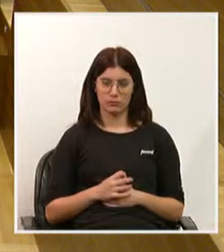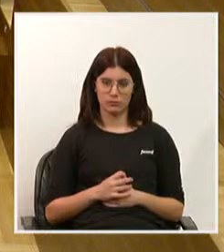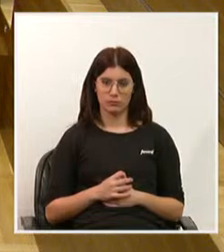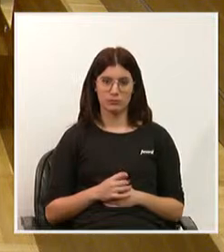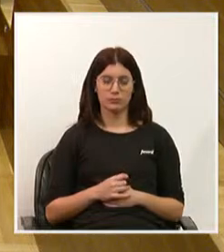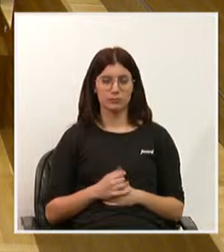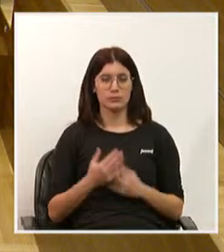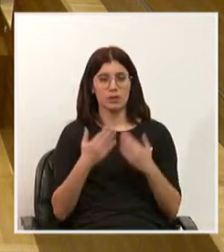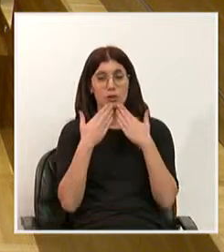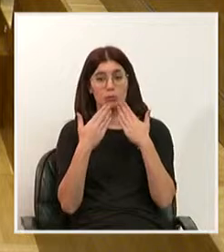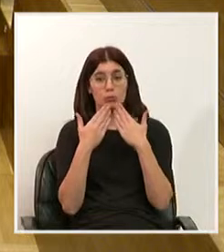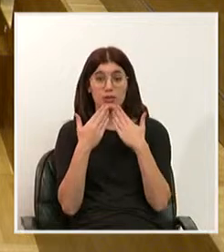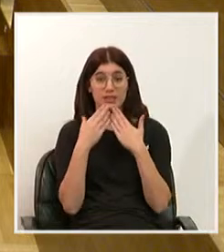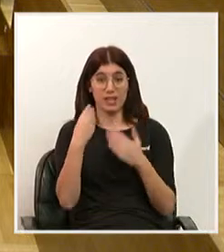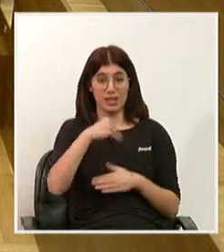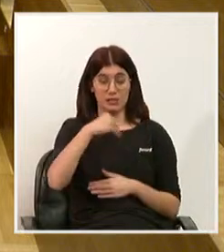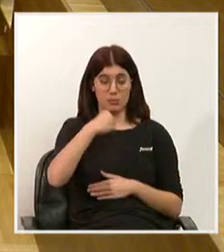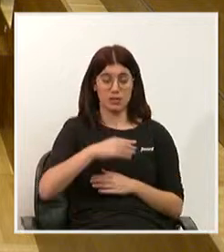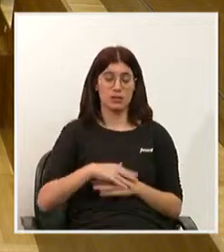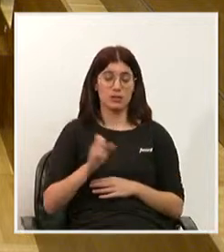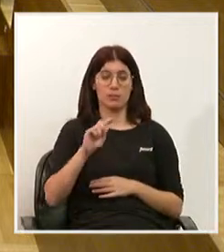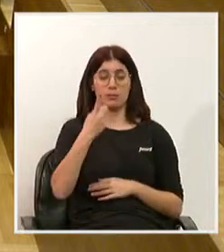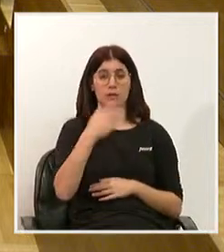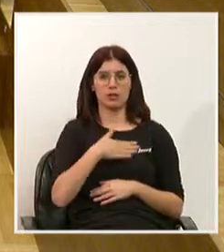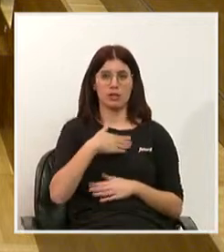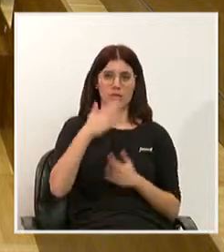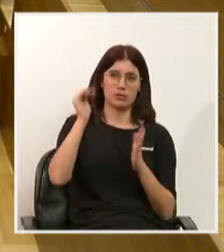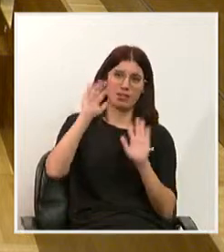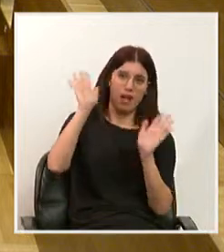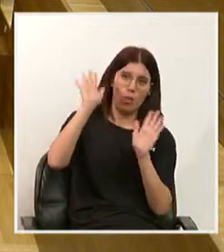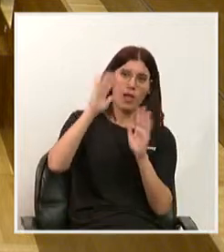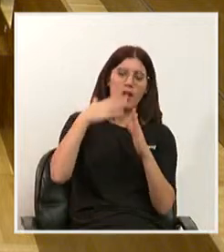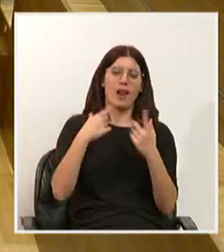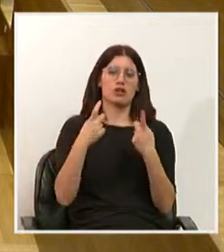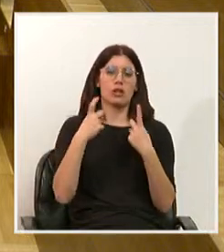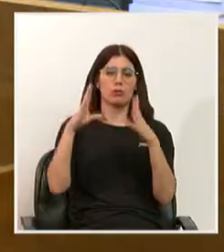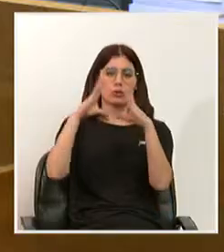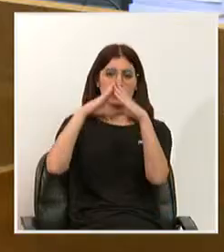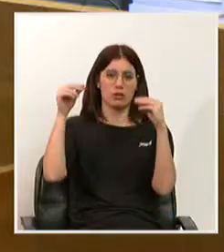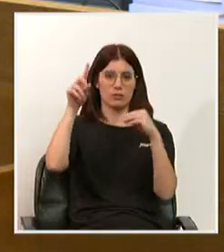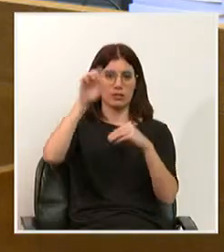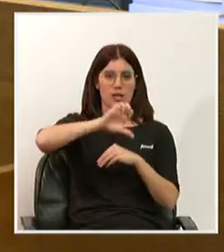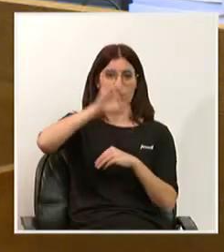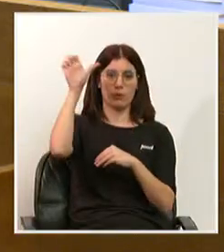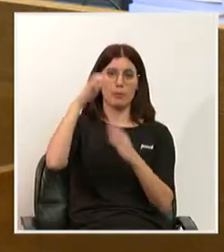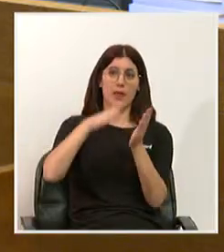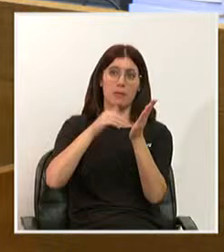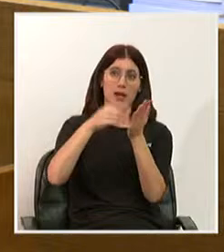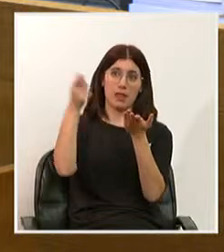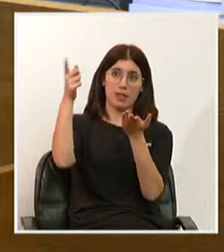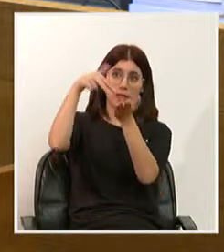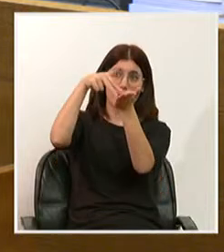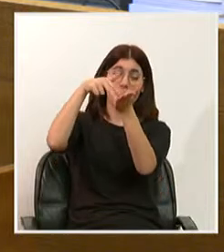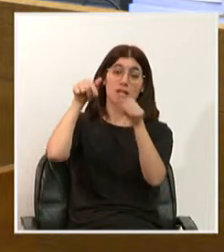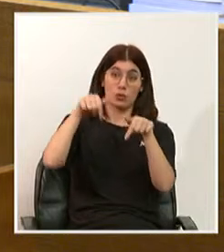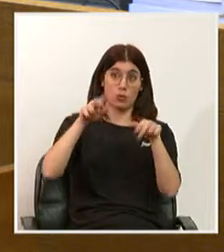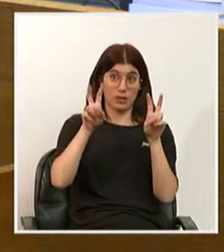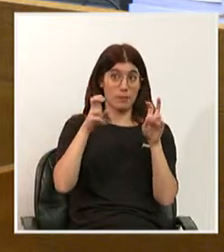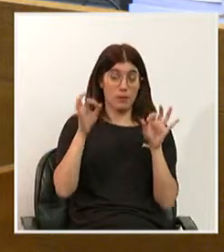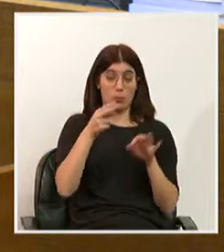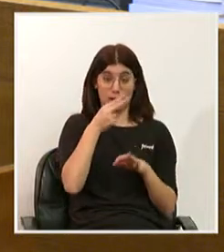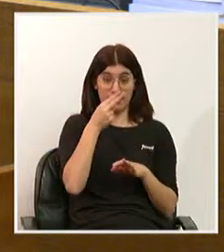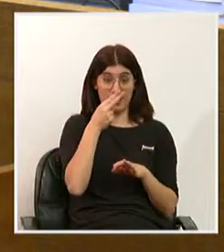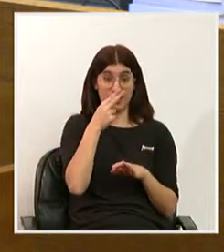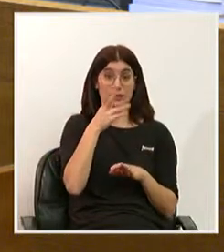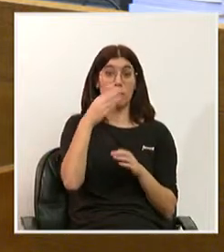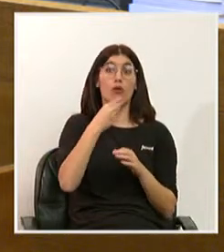pues muchas gracias presidente quiero en primer lugar saludar a los alumnos de la universidad Europea de valencia y decirles que están delante de un tema muy interesante como jóvenes que